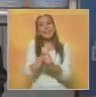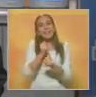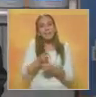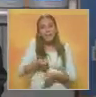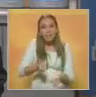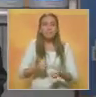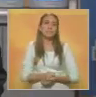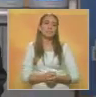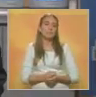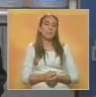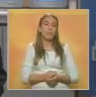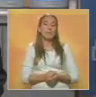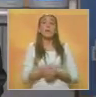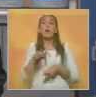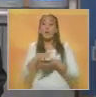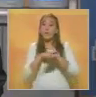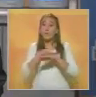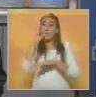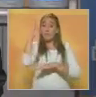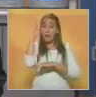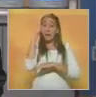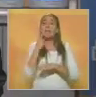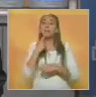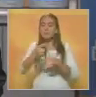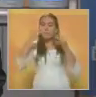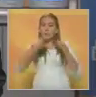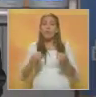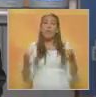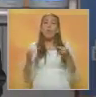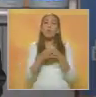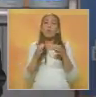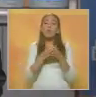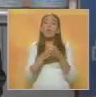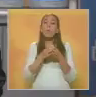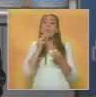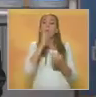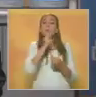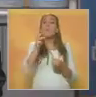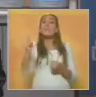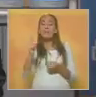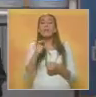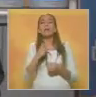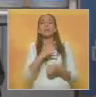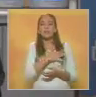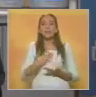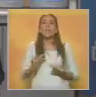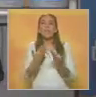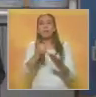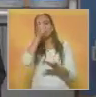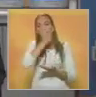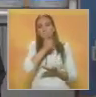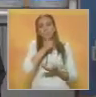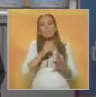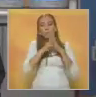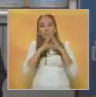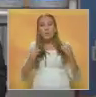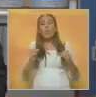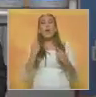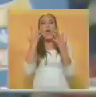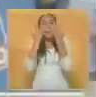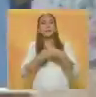El gobernador del estado Lara, Henry Falcón, aseguró que el partido Patria para Todos está comprometido con la unidad para devolver al país tolerancia e instituciones que